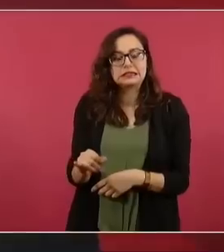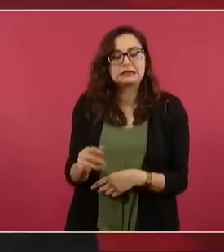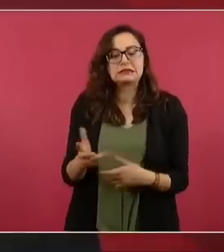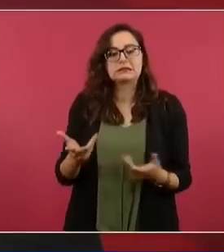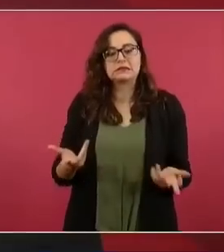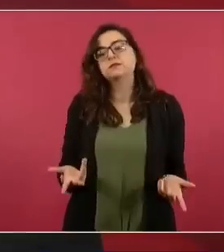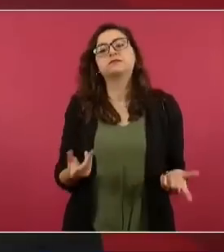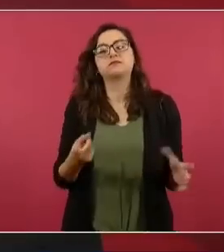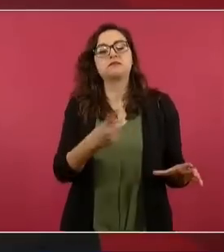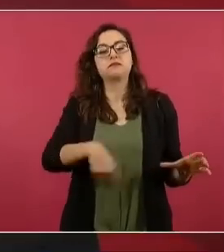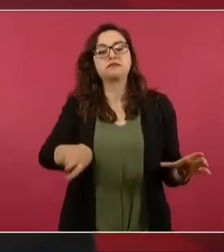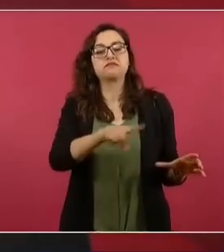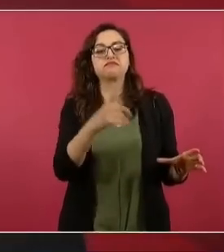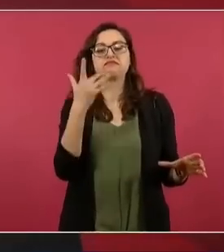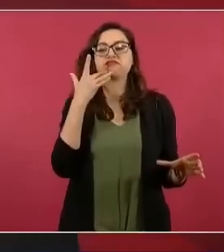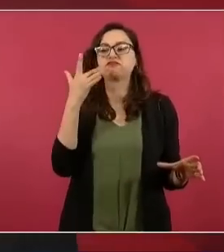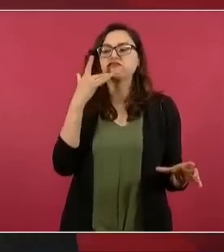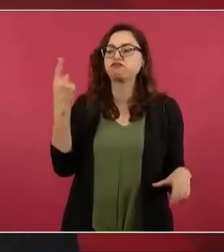que se creen